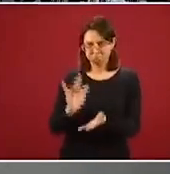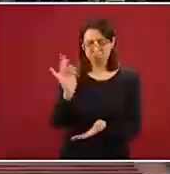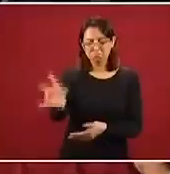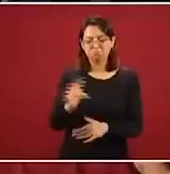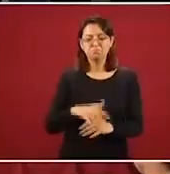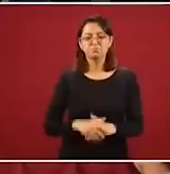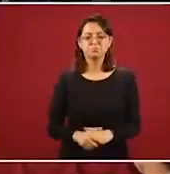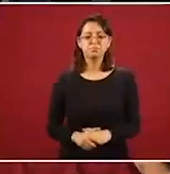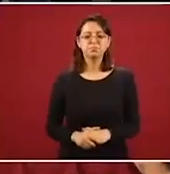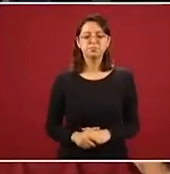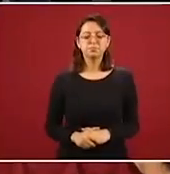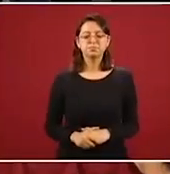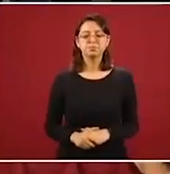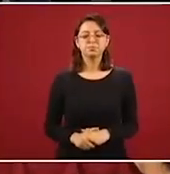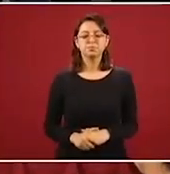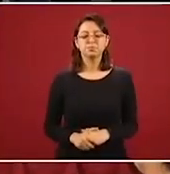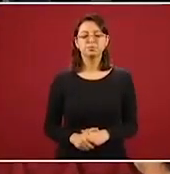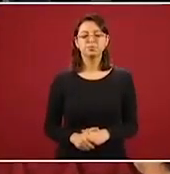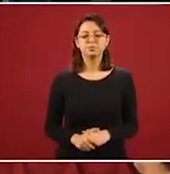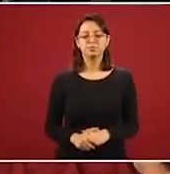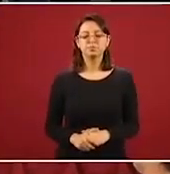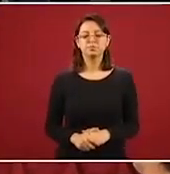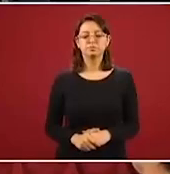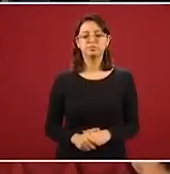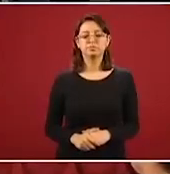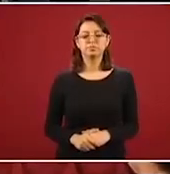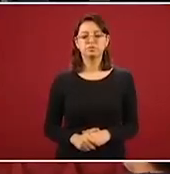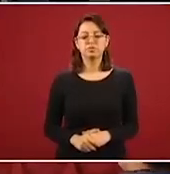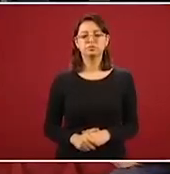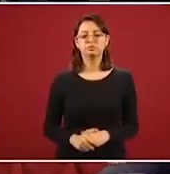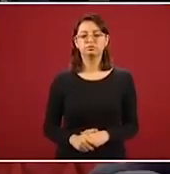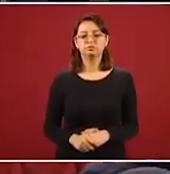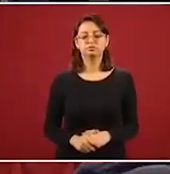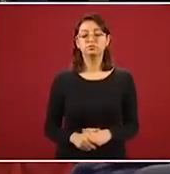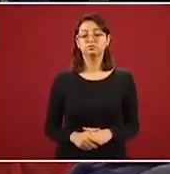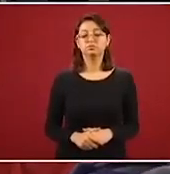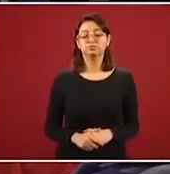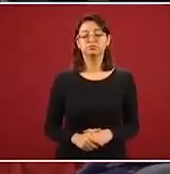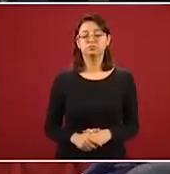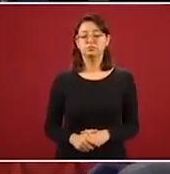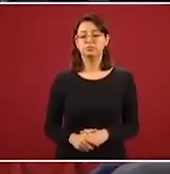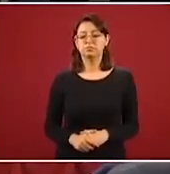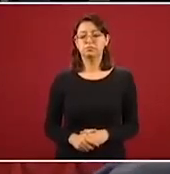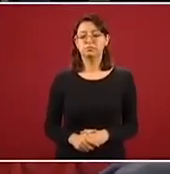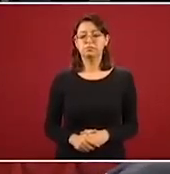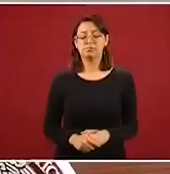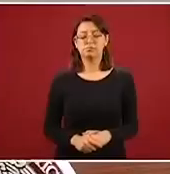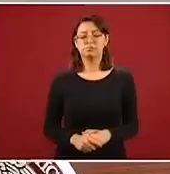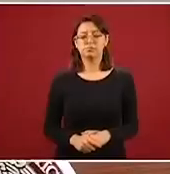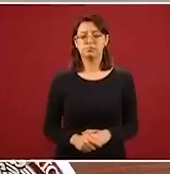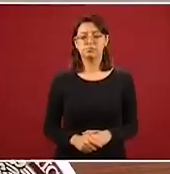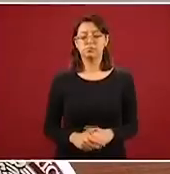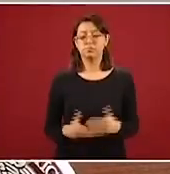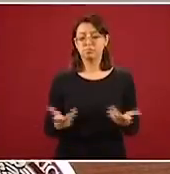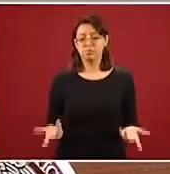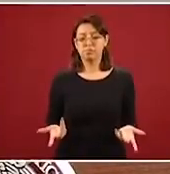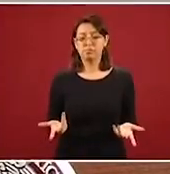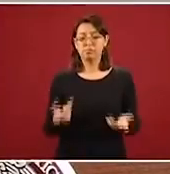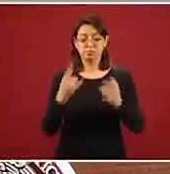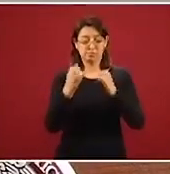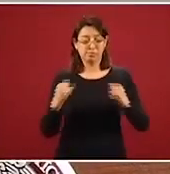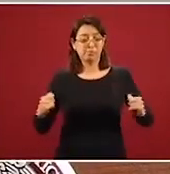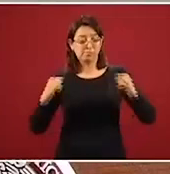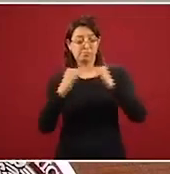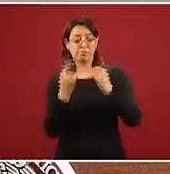la mejor forma en que adquiere una utilidad para las